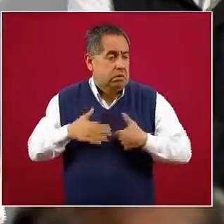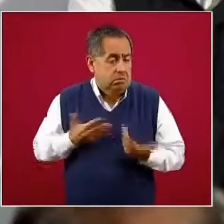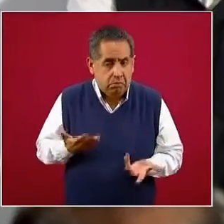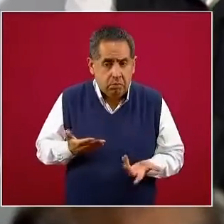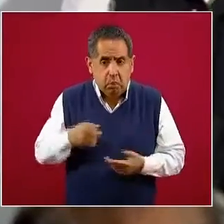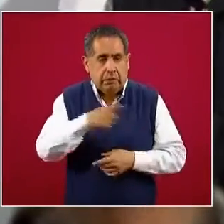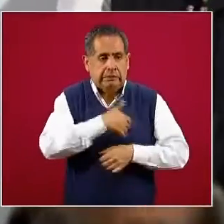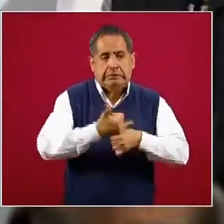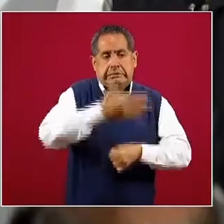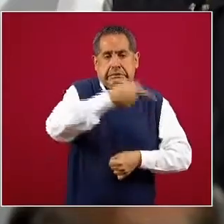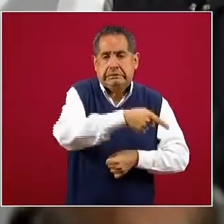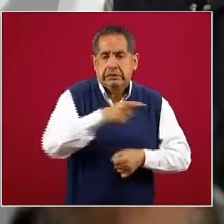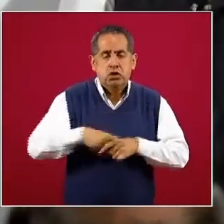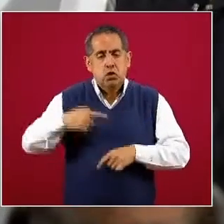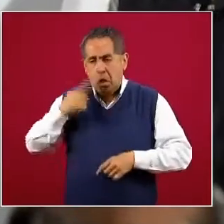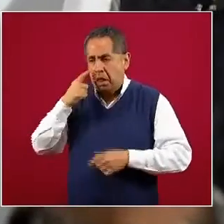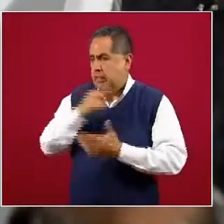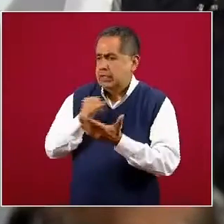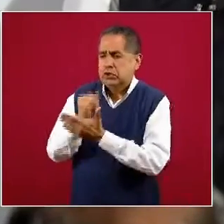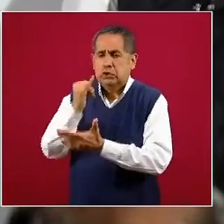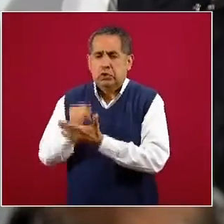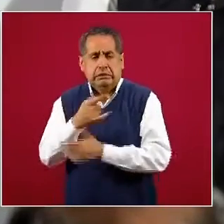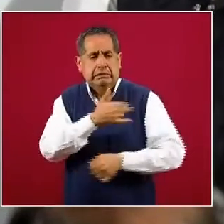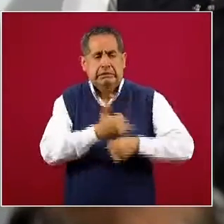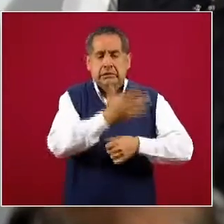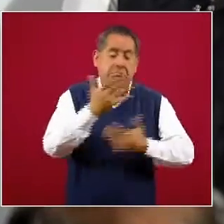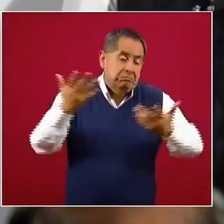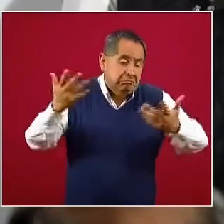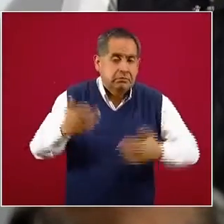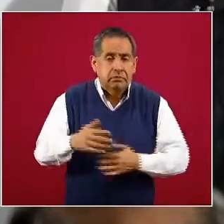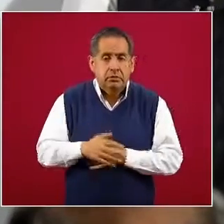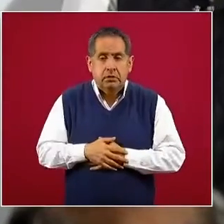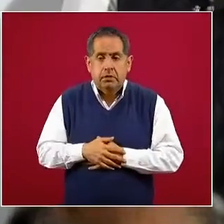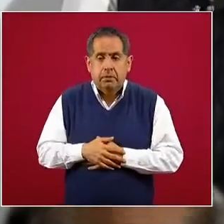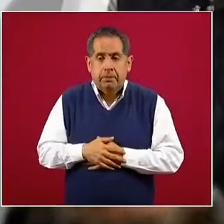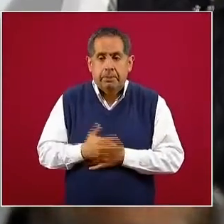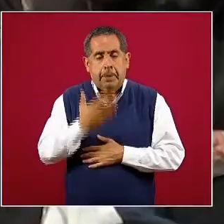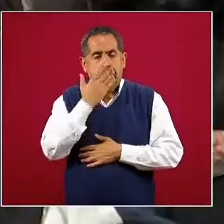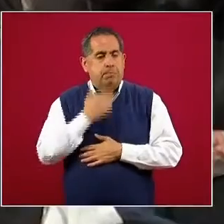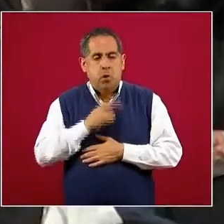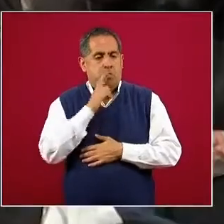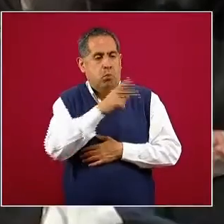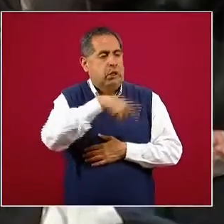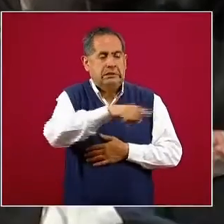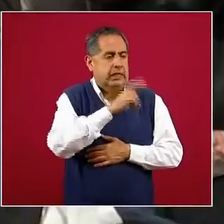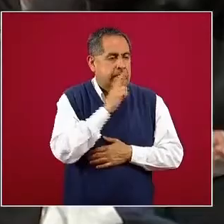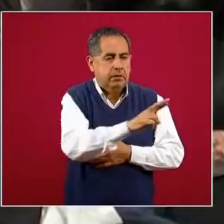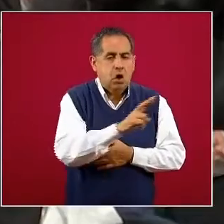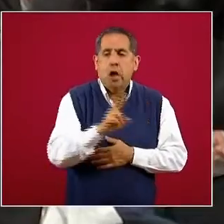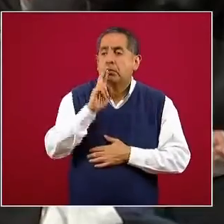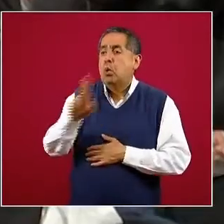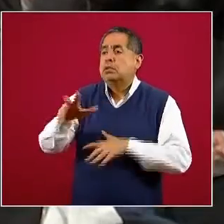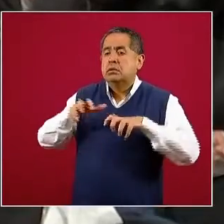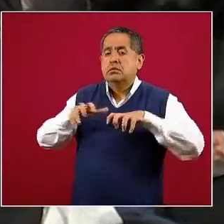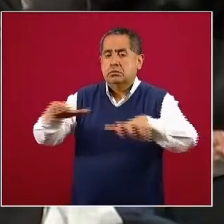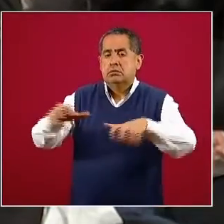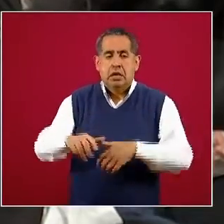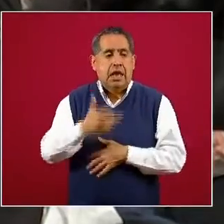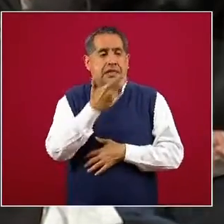Muchas gracias, doctor Martínez García, secretario de Salud del Estado de Puebla. Ahora sí abrimos a preguntas y respuestas. Usted, por